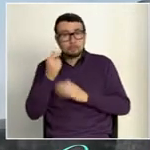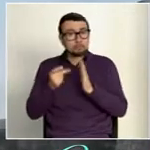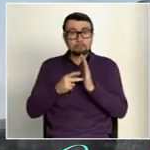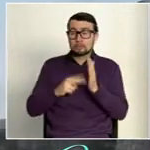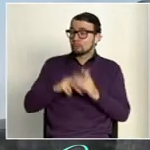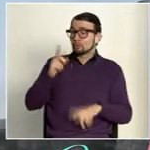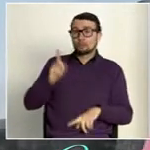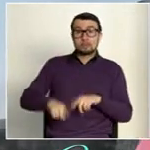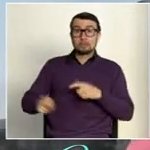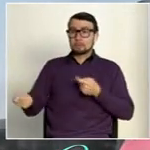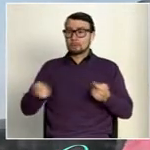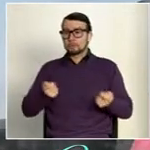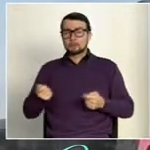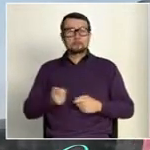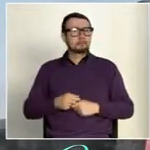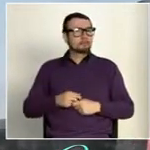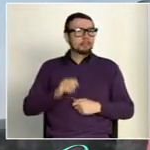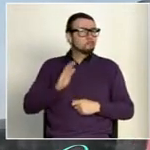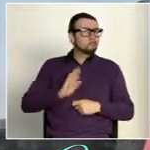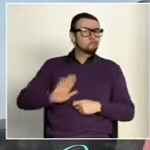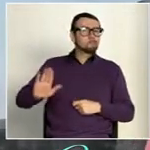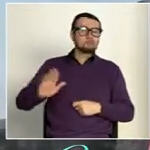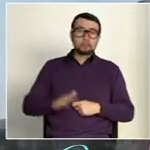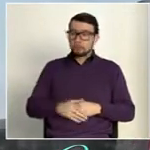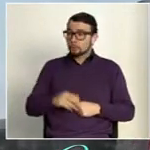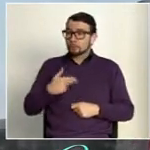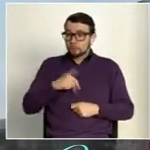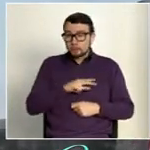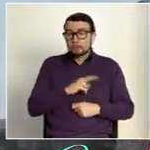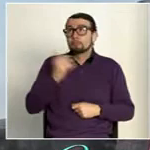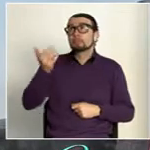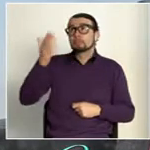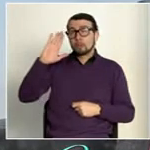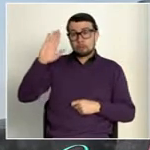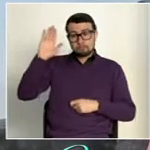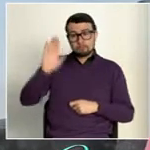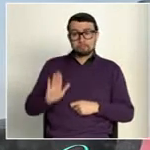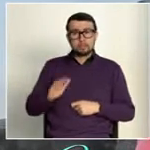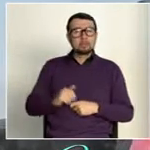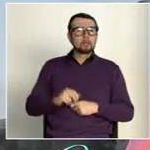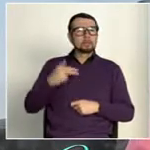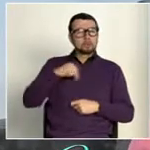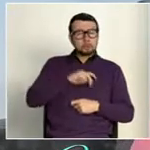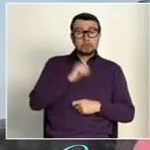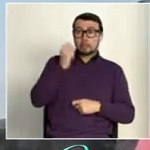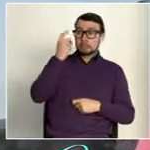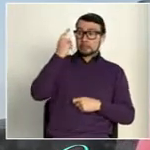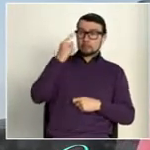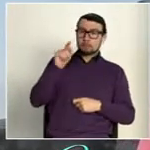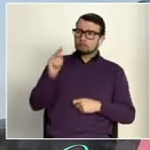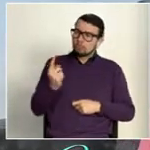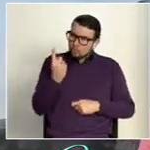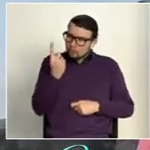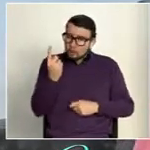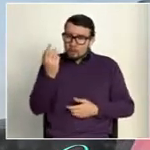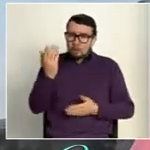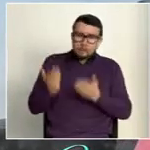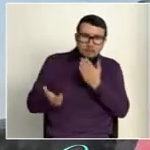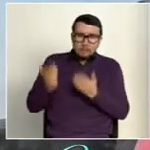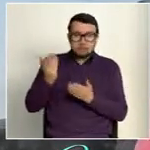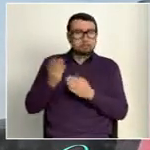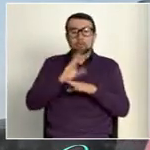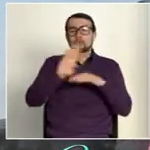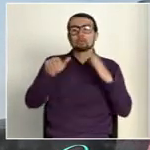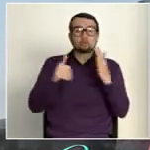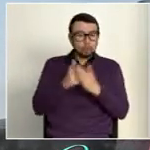porque nosotros somos una manifestación divina y tenemos que entender que cuando se desequilibra un sistema, todo lo demás